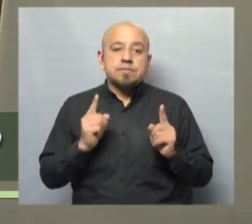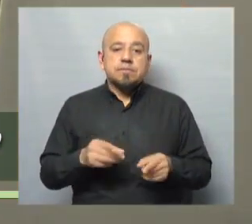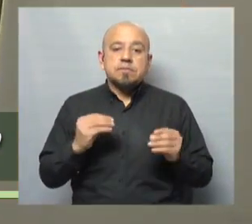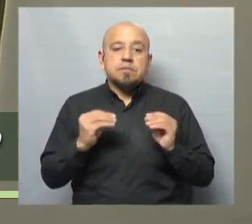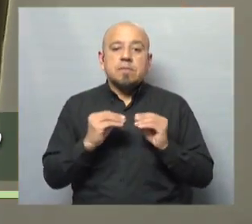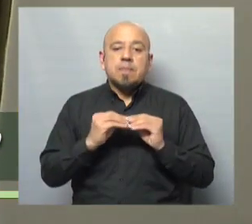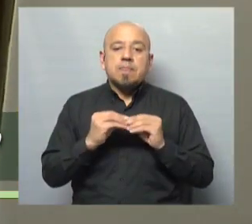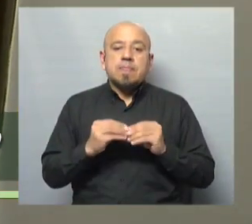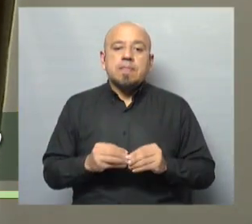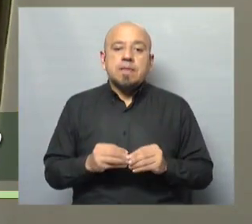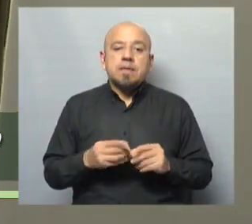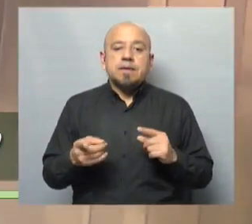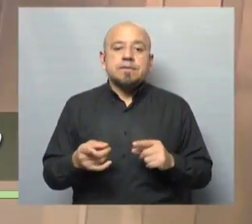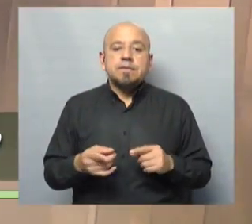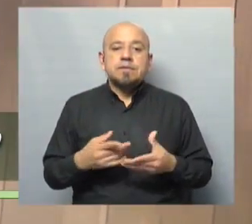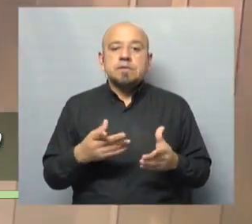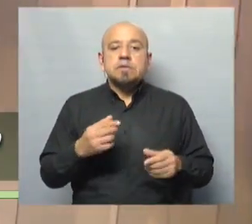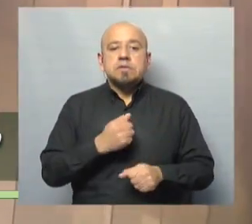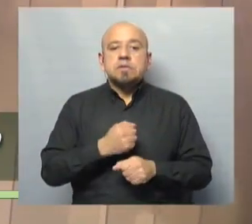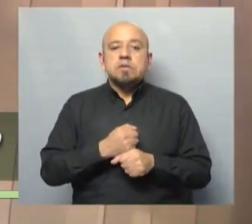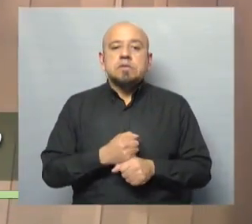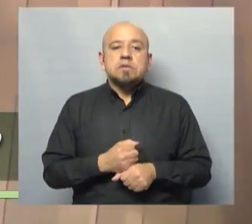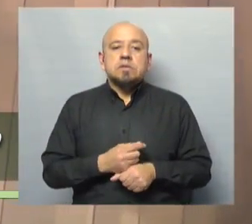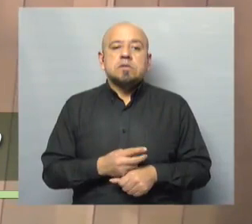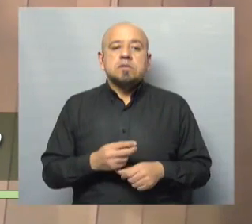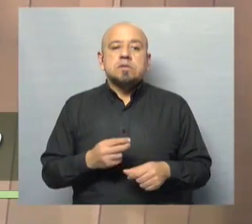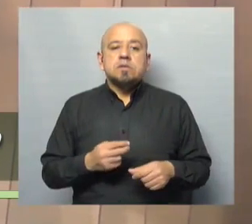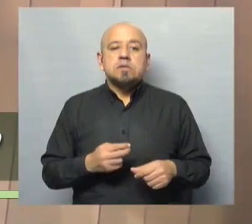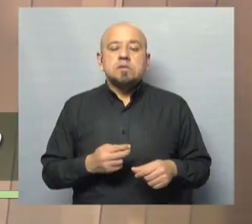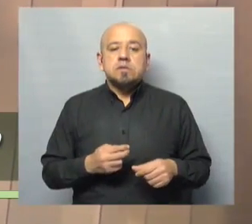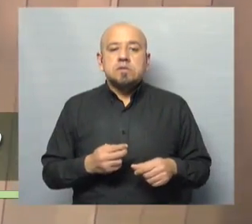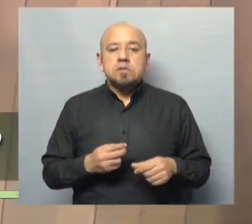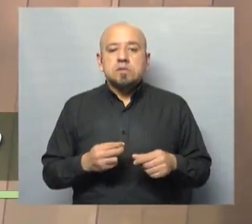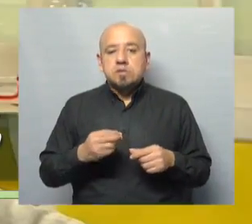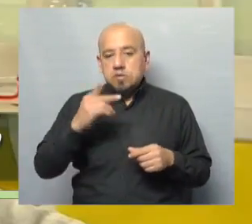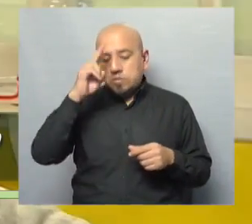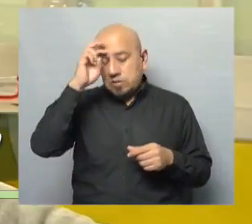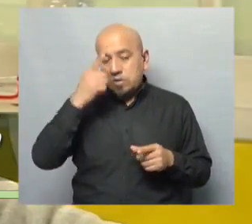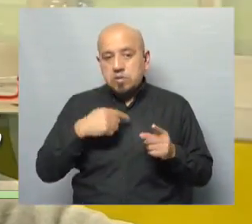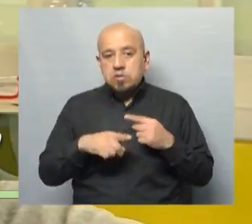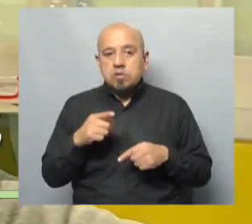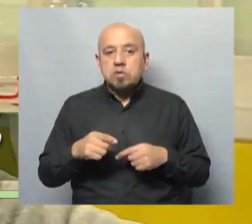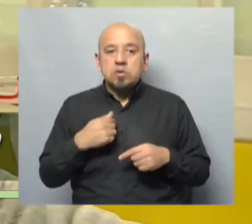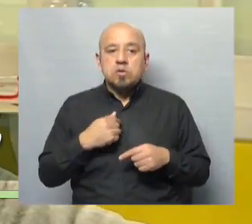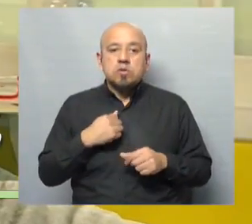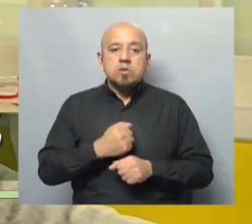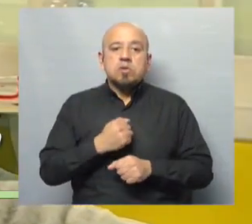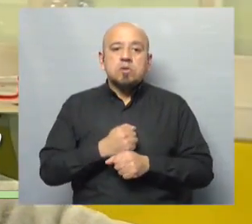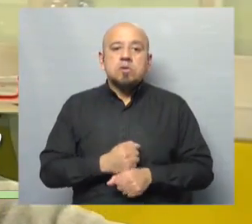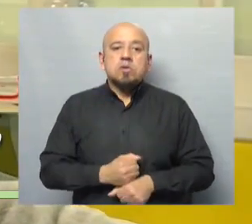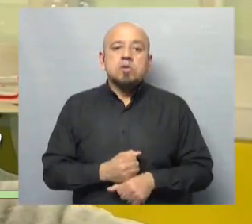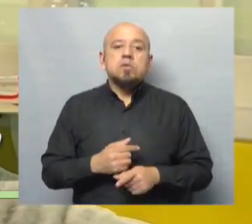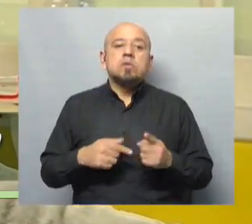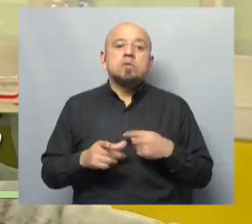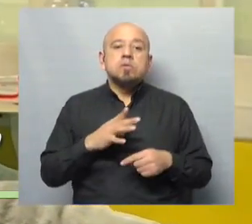puertas se pueden ver sobrecargados laburo hablar menos camas en el hospital y demás entonces nosotros vamos a trabajar con el personal que tengamos